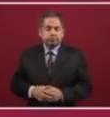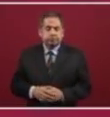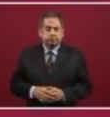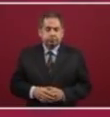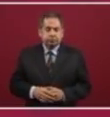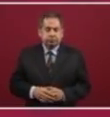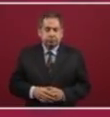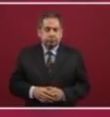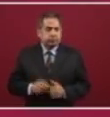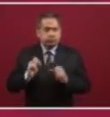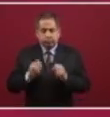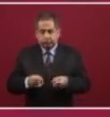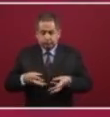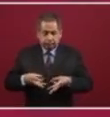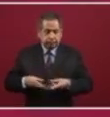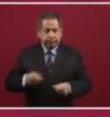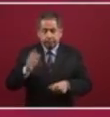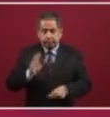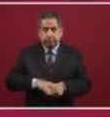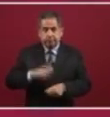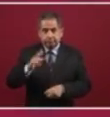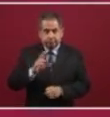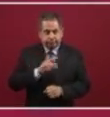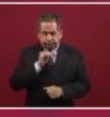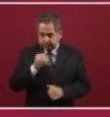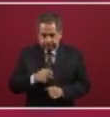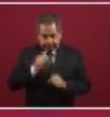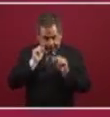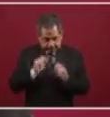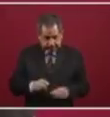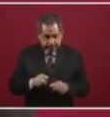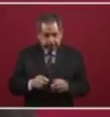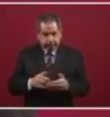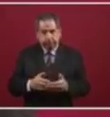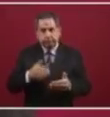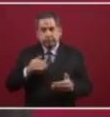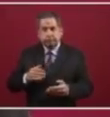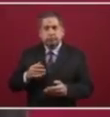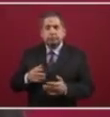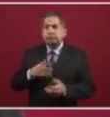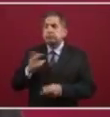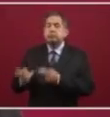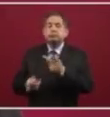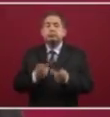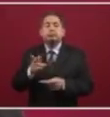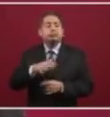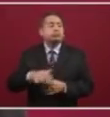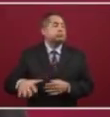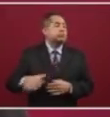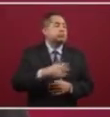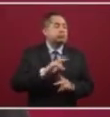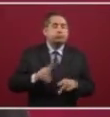sin costo adicional la consulta para la revocación del mandato.